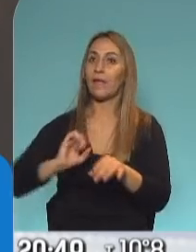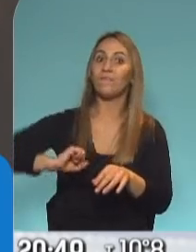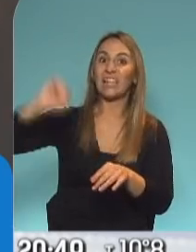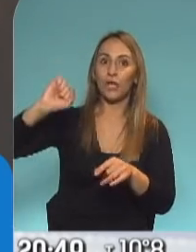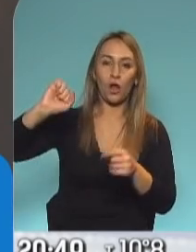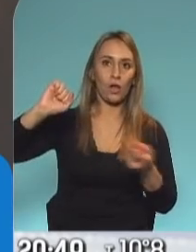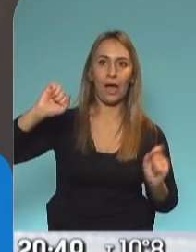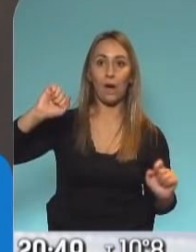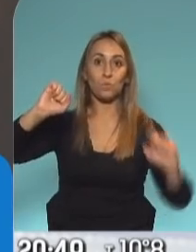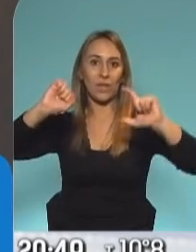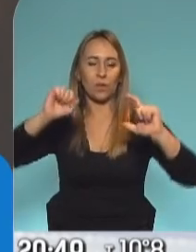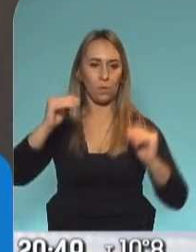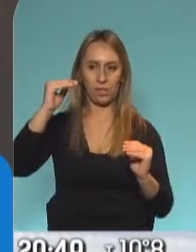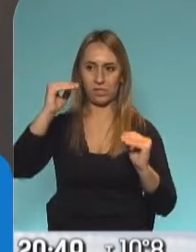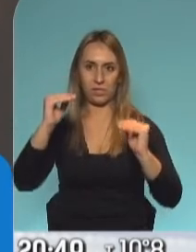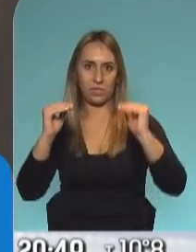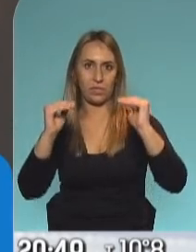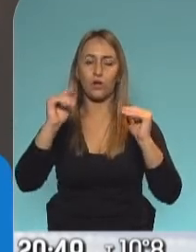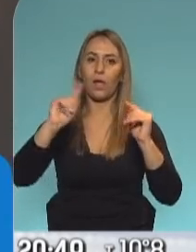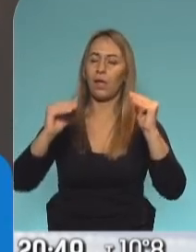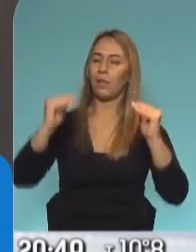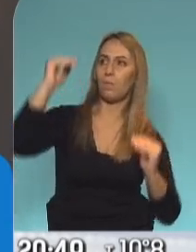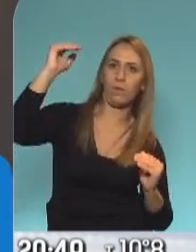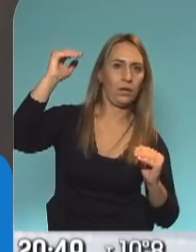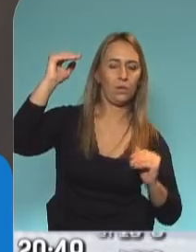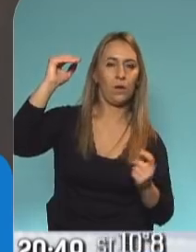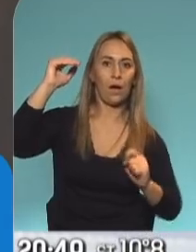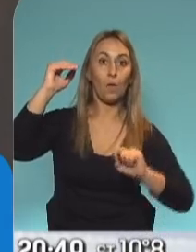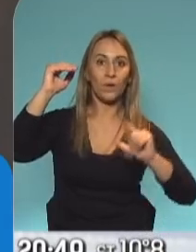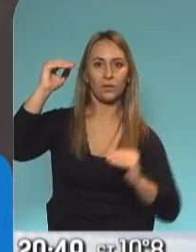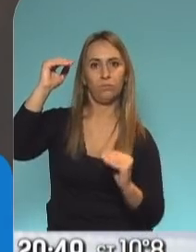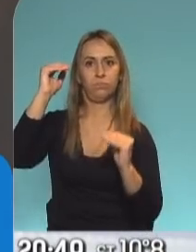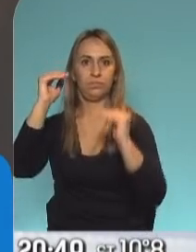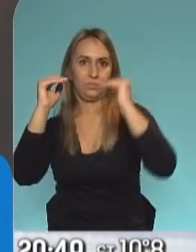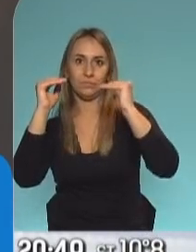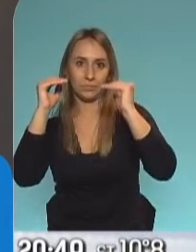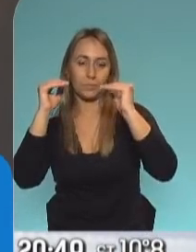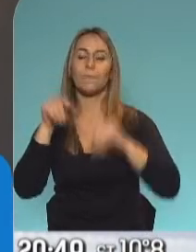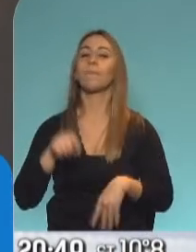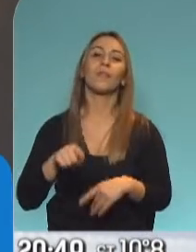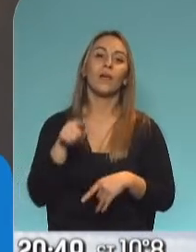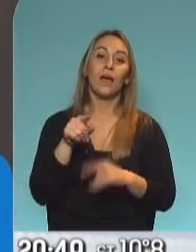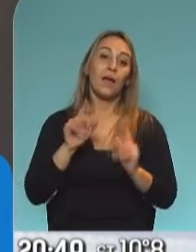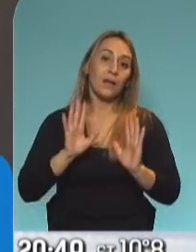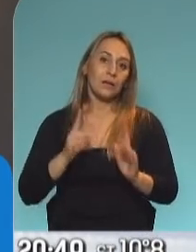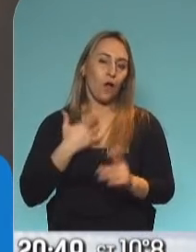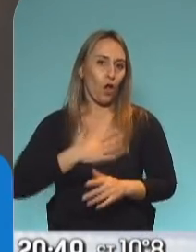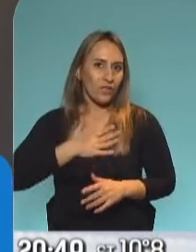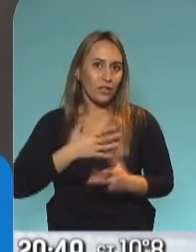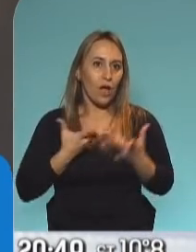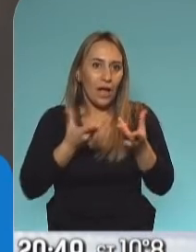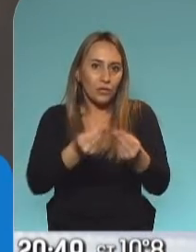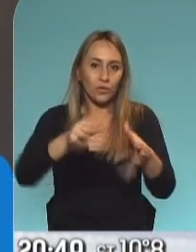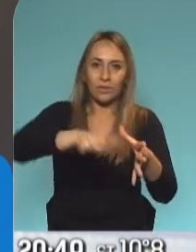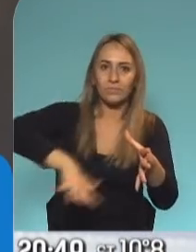que es una muy buena noticia para todos y para todas. Y estamos muy contentos de poder asistir en este tiempo a una población que es